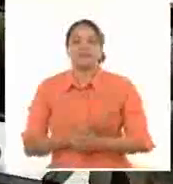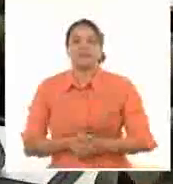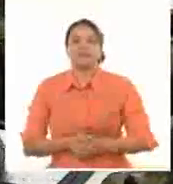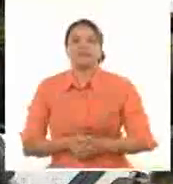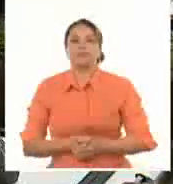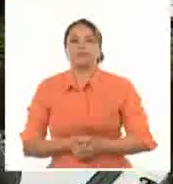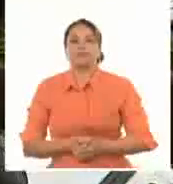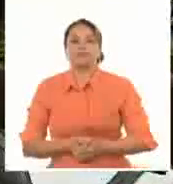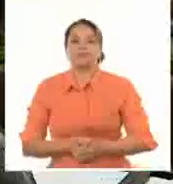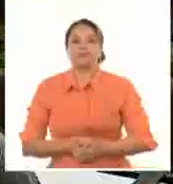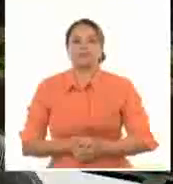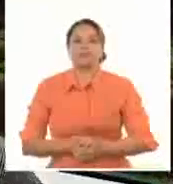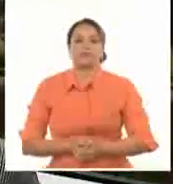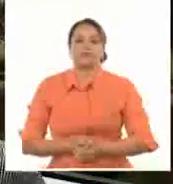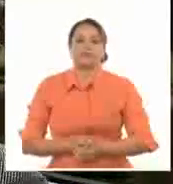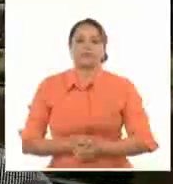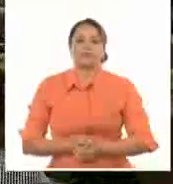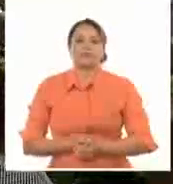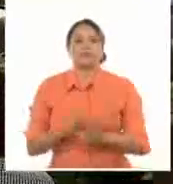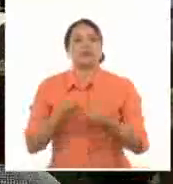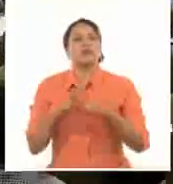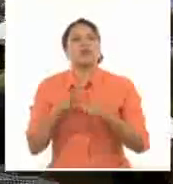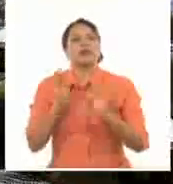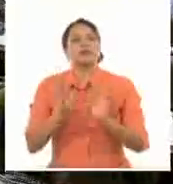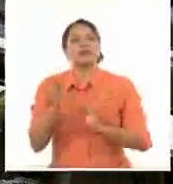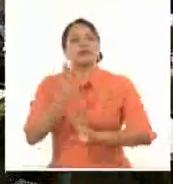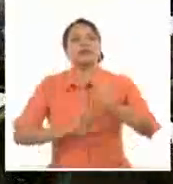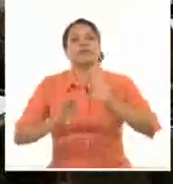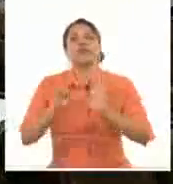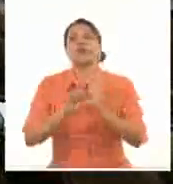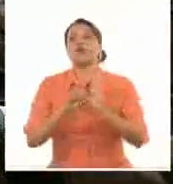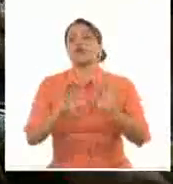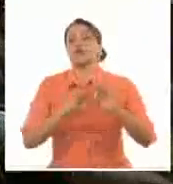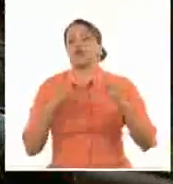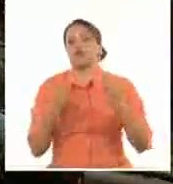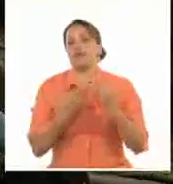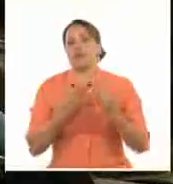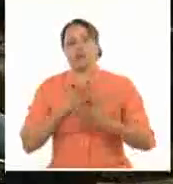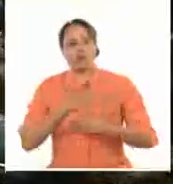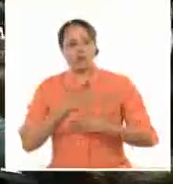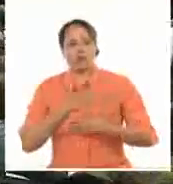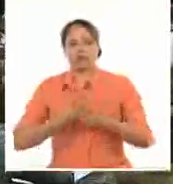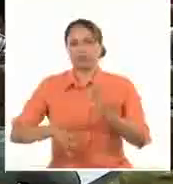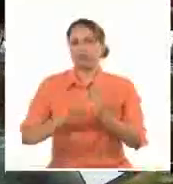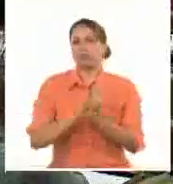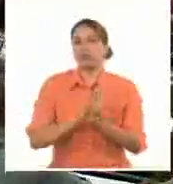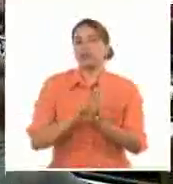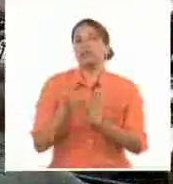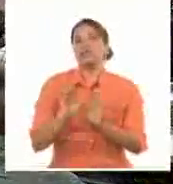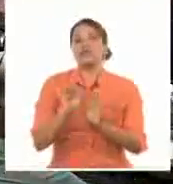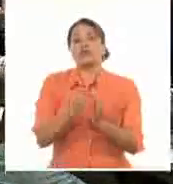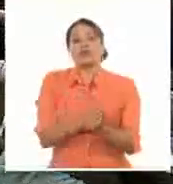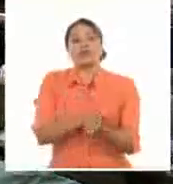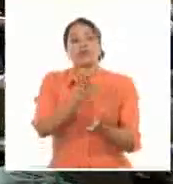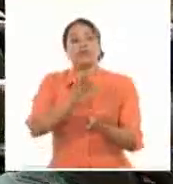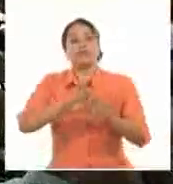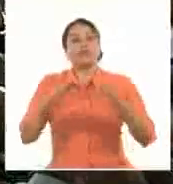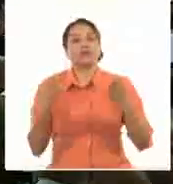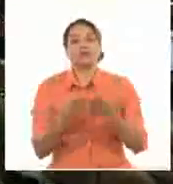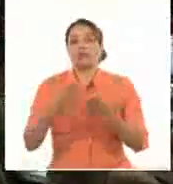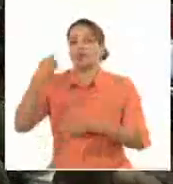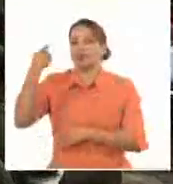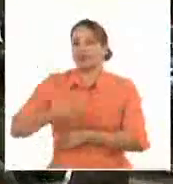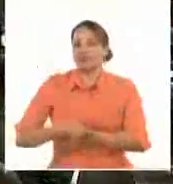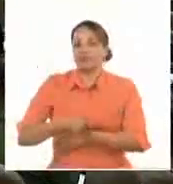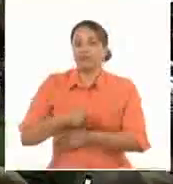la revolución, porque defendieron el código de las familias como algo propio y se comprometen con todas las causas justas,